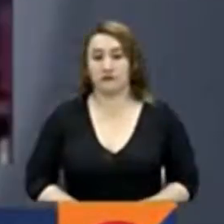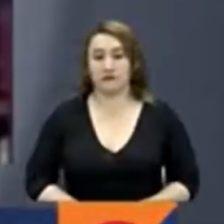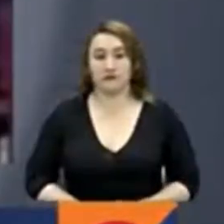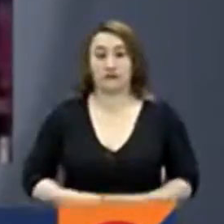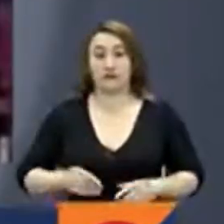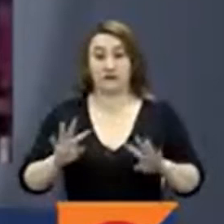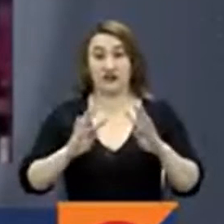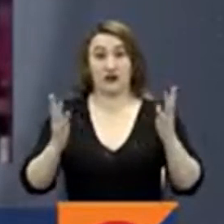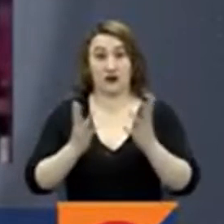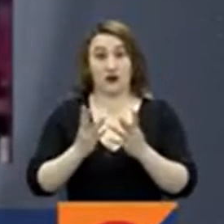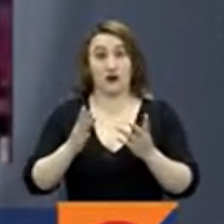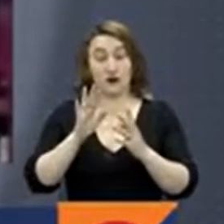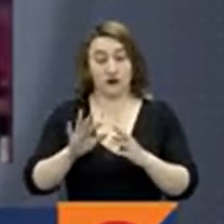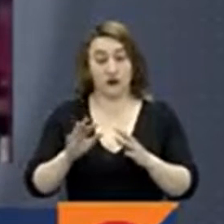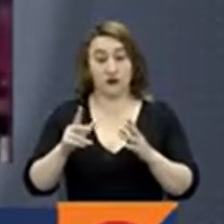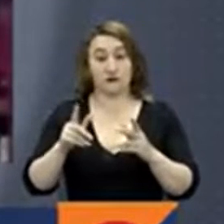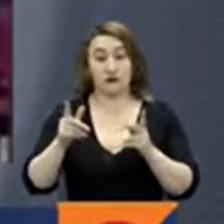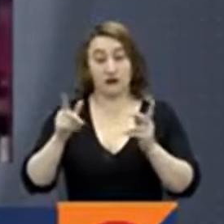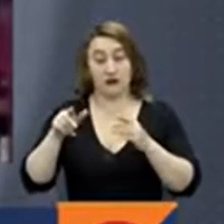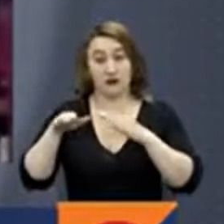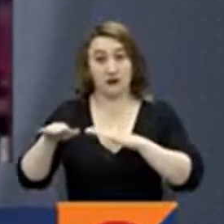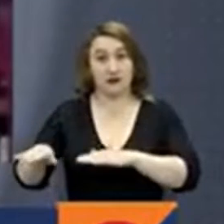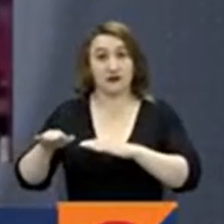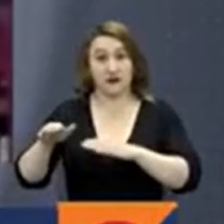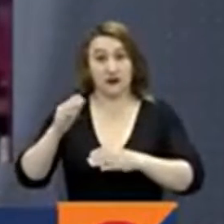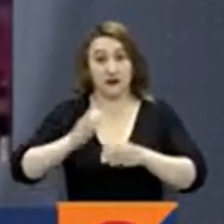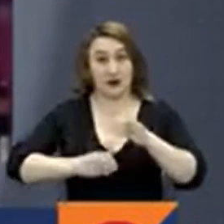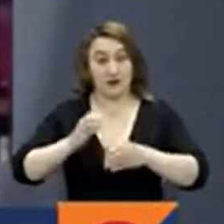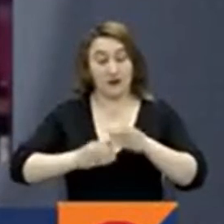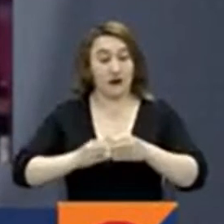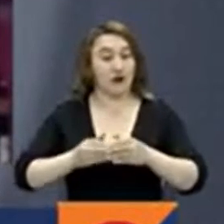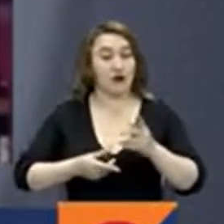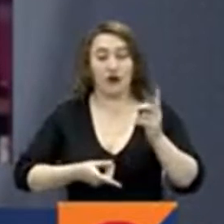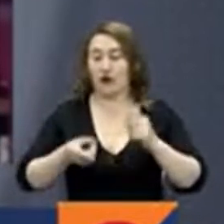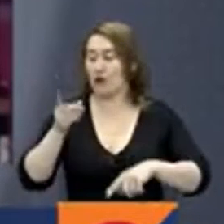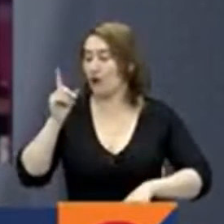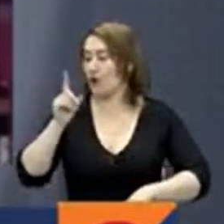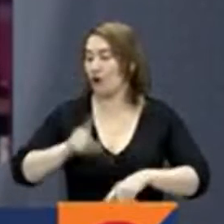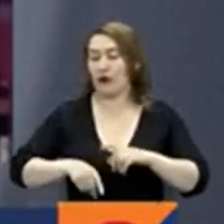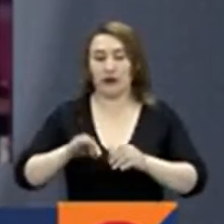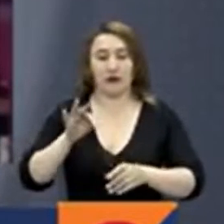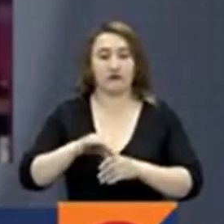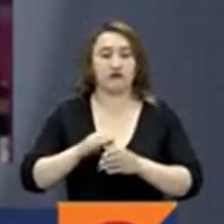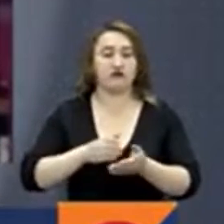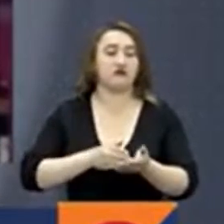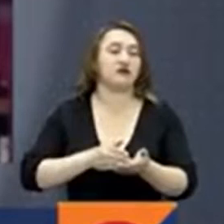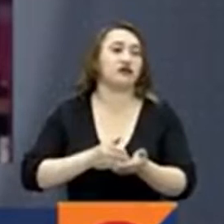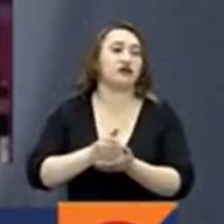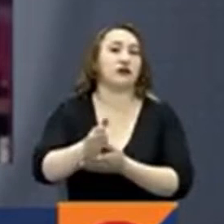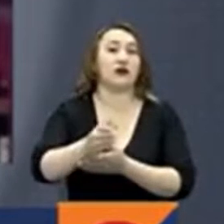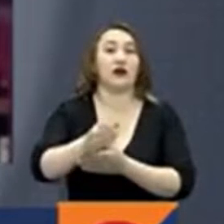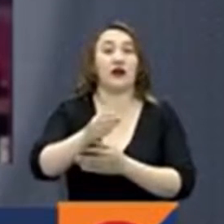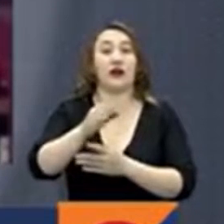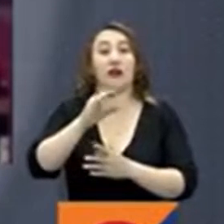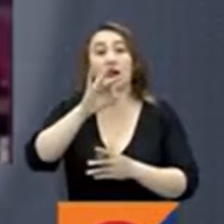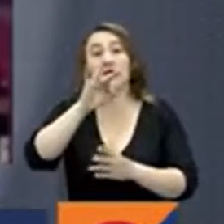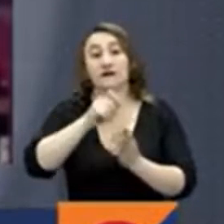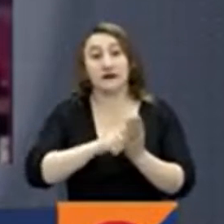senadores de la República y los representantes a la Cámara no podrán ser elegidos para más de 3